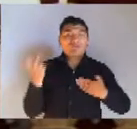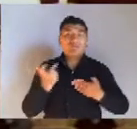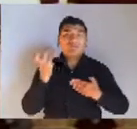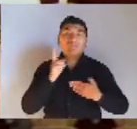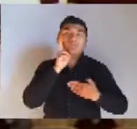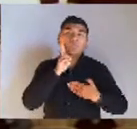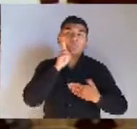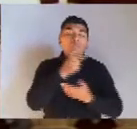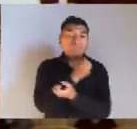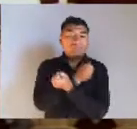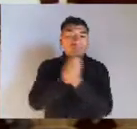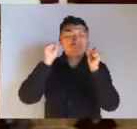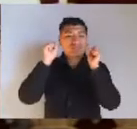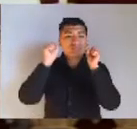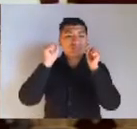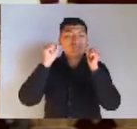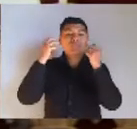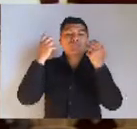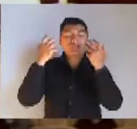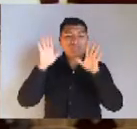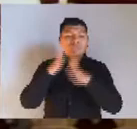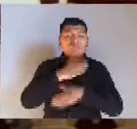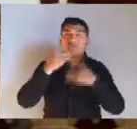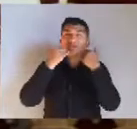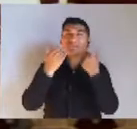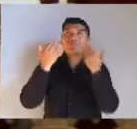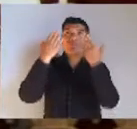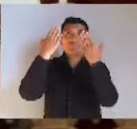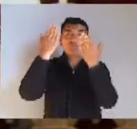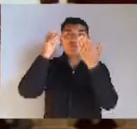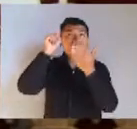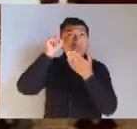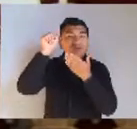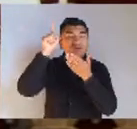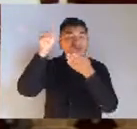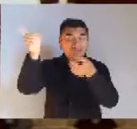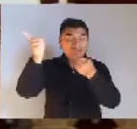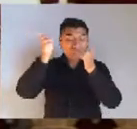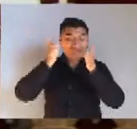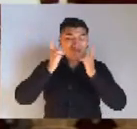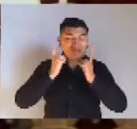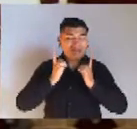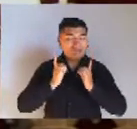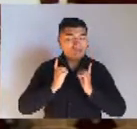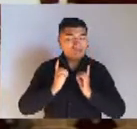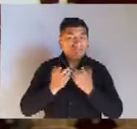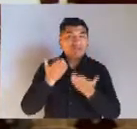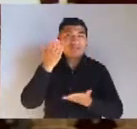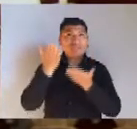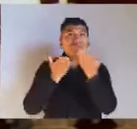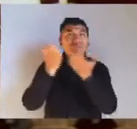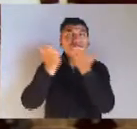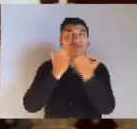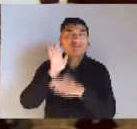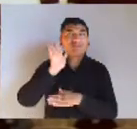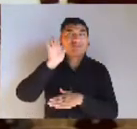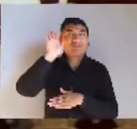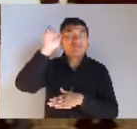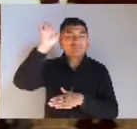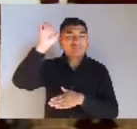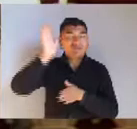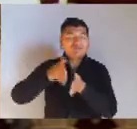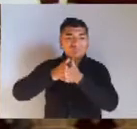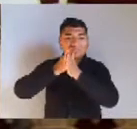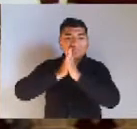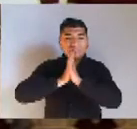de salvación y te damos gracias porque nos haces dignos de servirte en tu presencia. Te